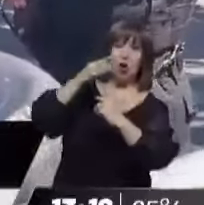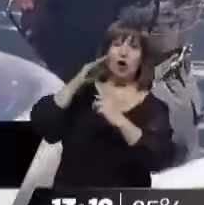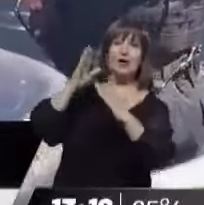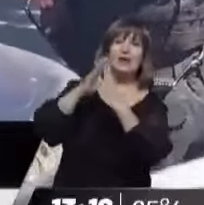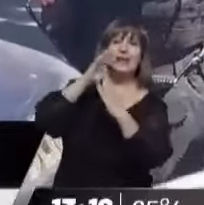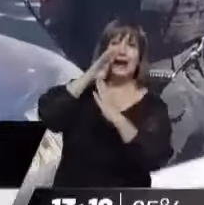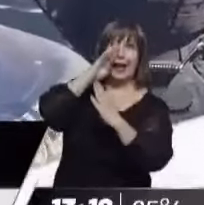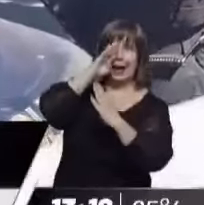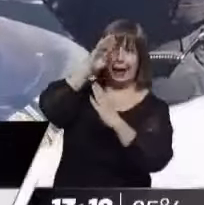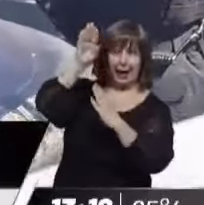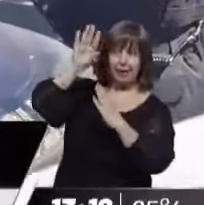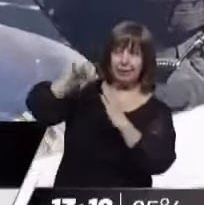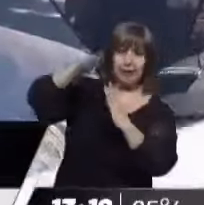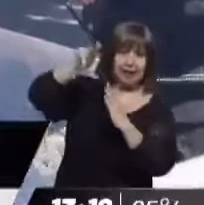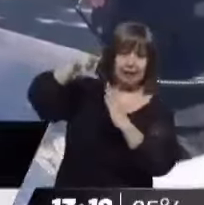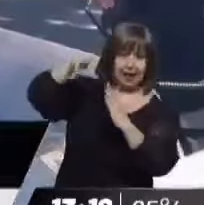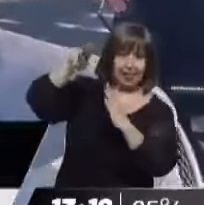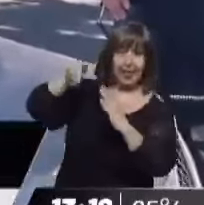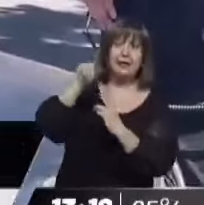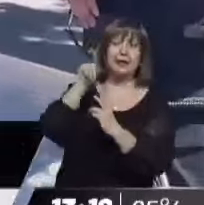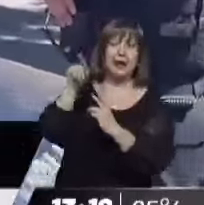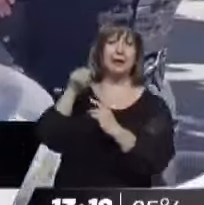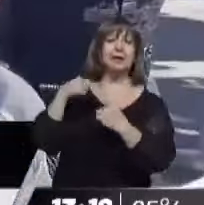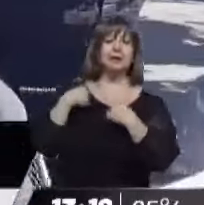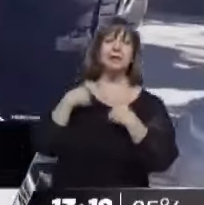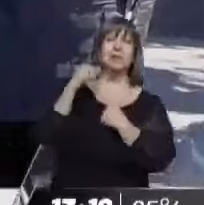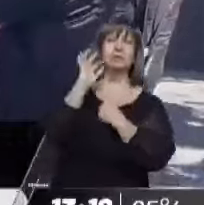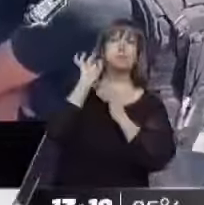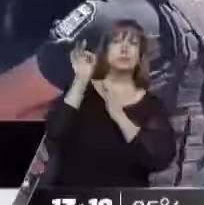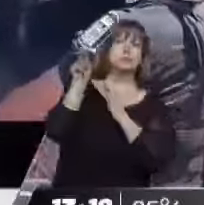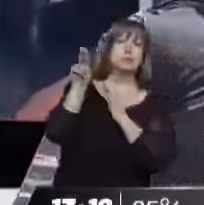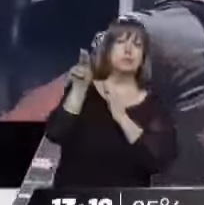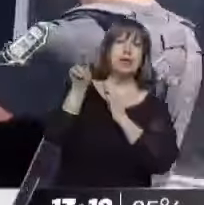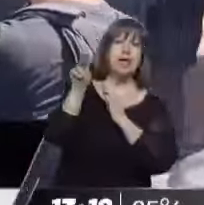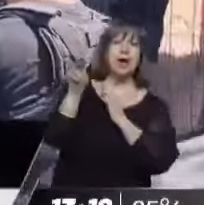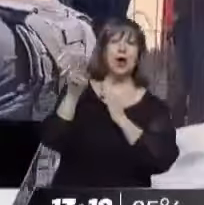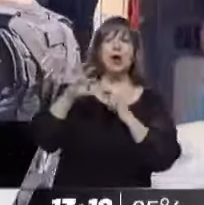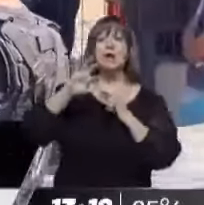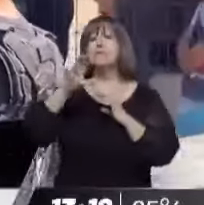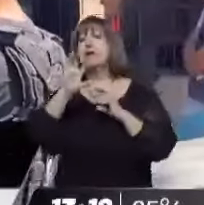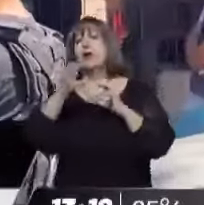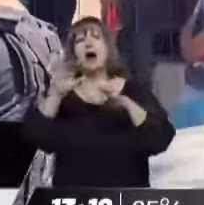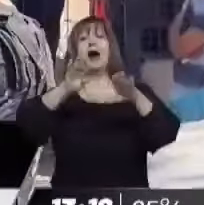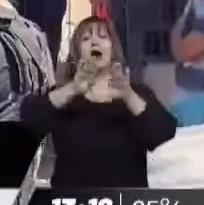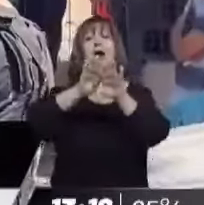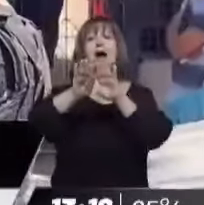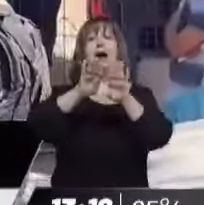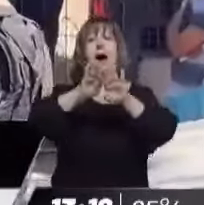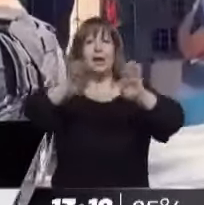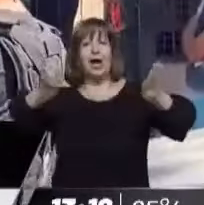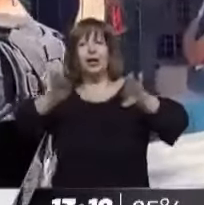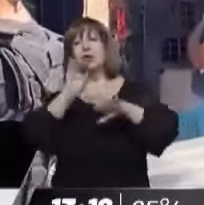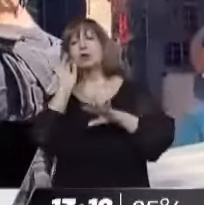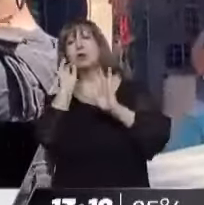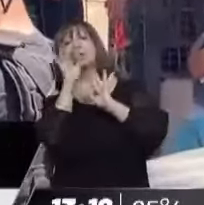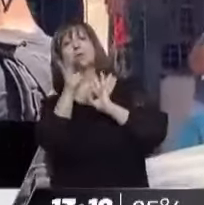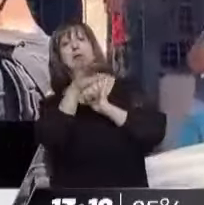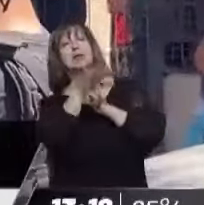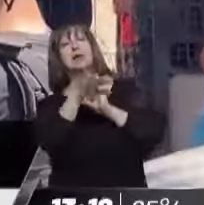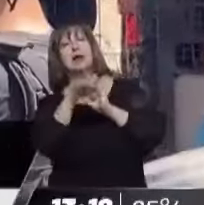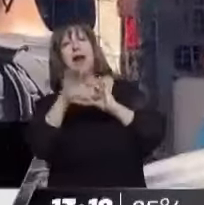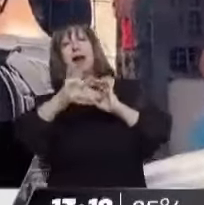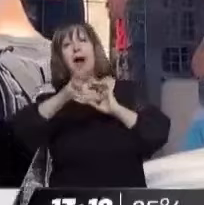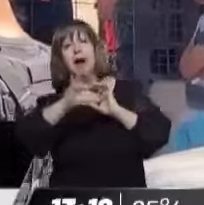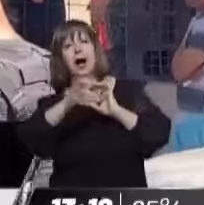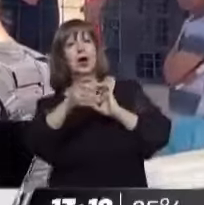garaje lo que nosotros vemos desde acá es lavarropas, comedor, pareciera